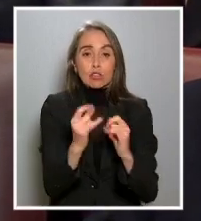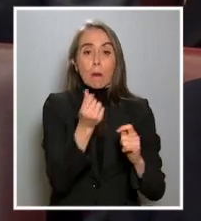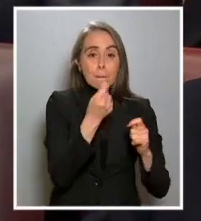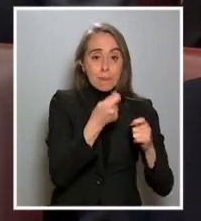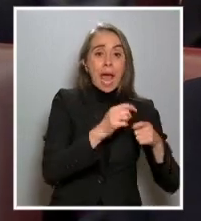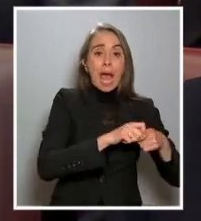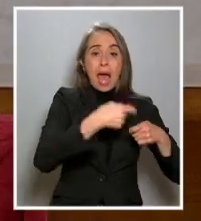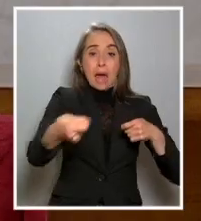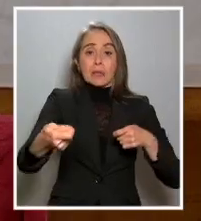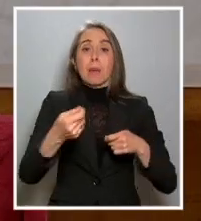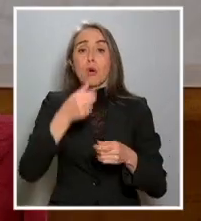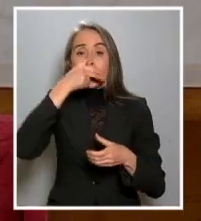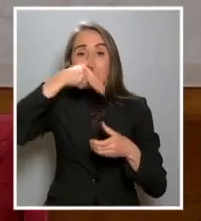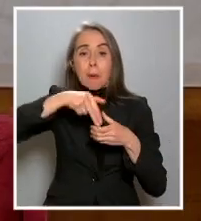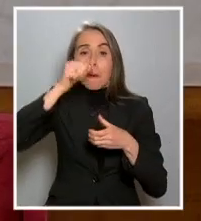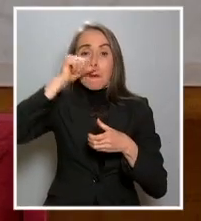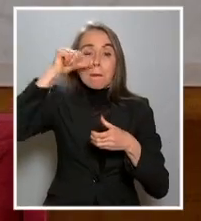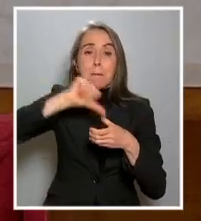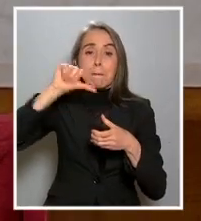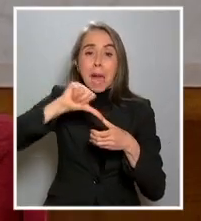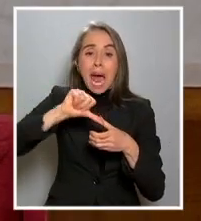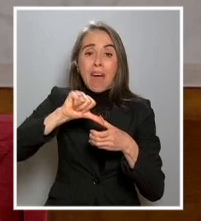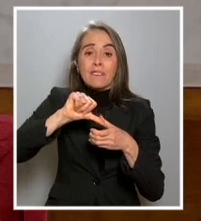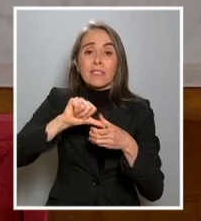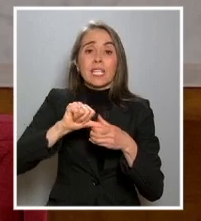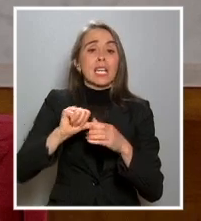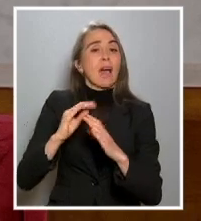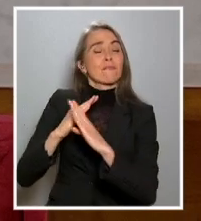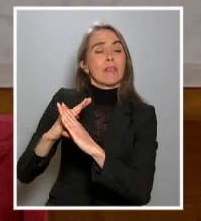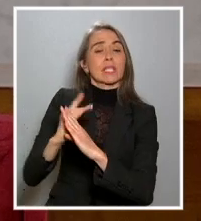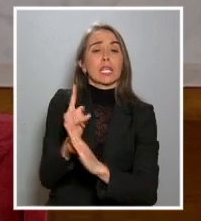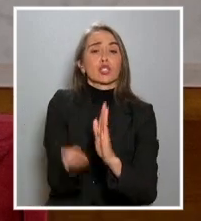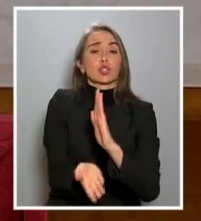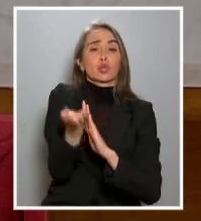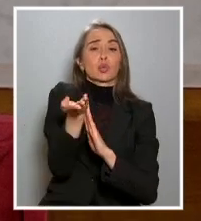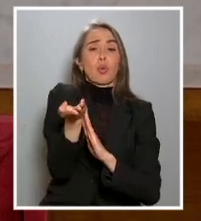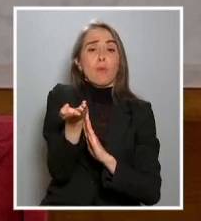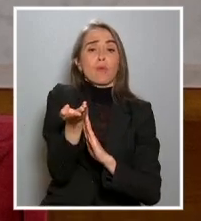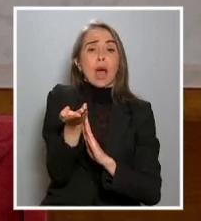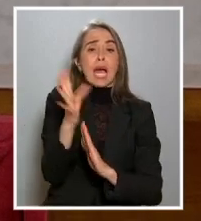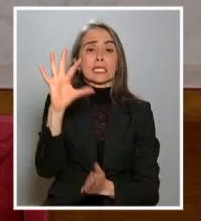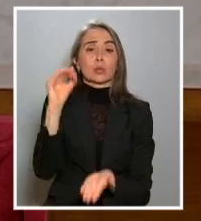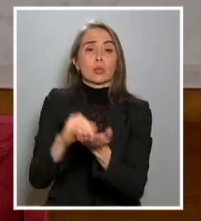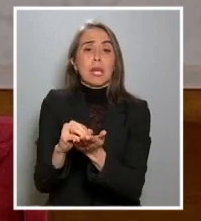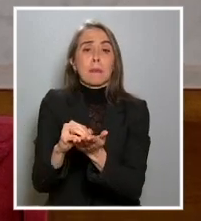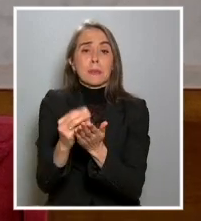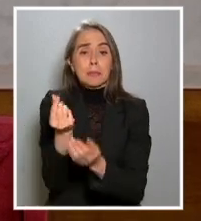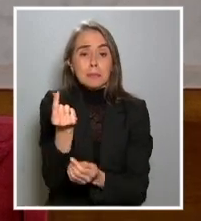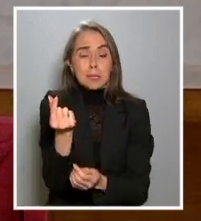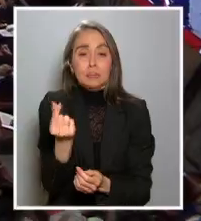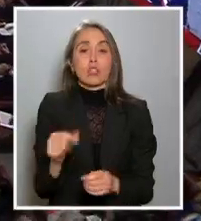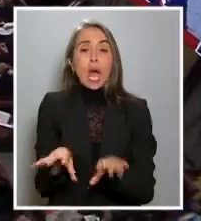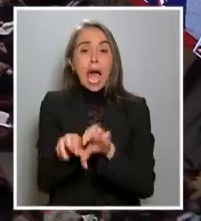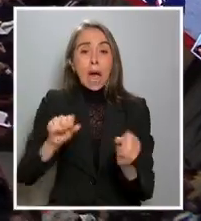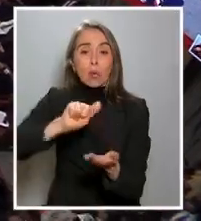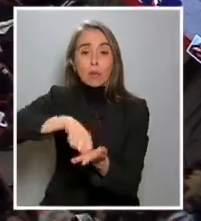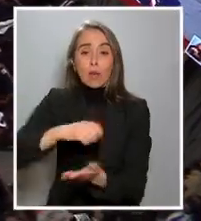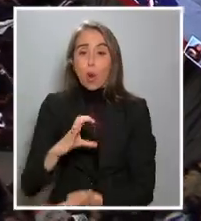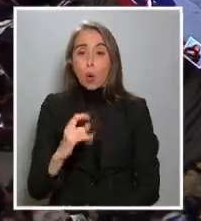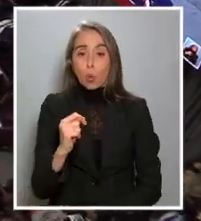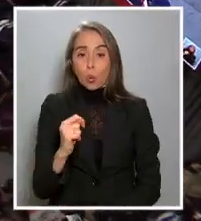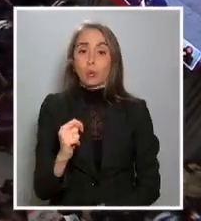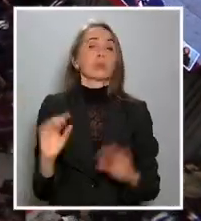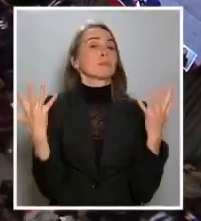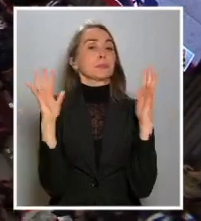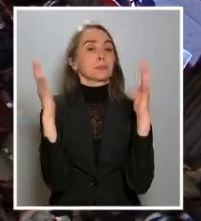para evitar que el precio de la parafina suba de 50.000 pesos. Este acuerdo con la CUT